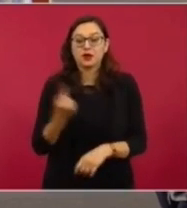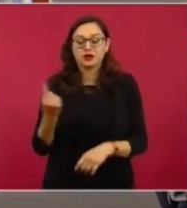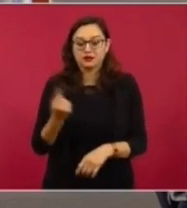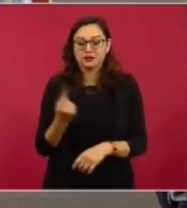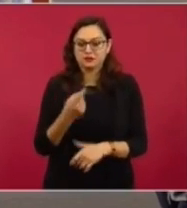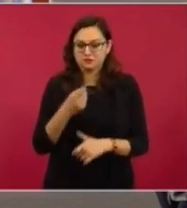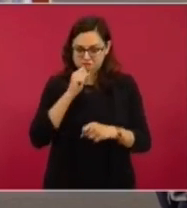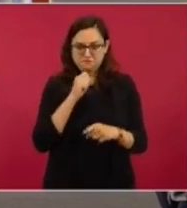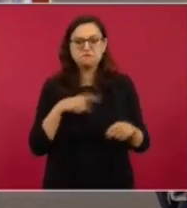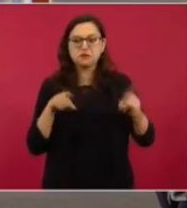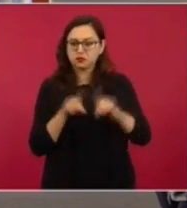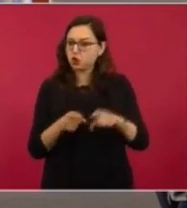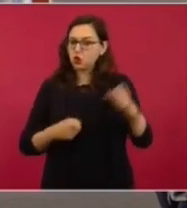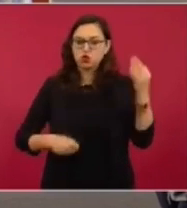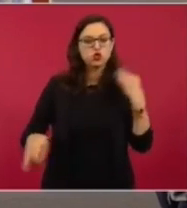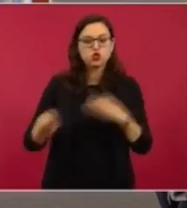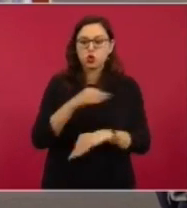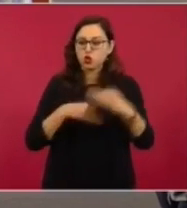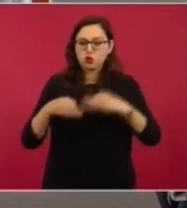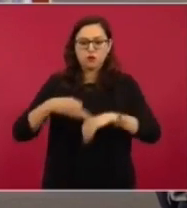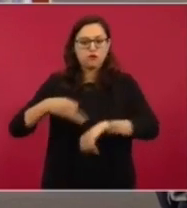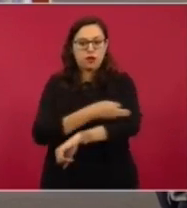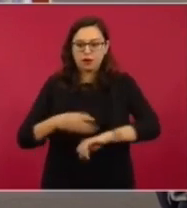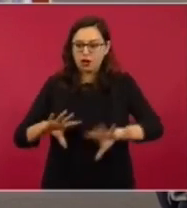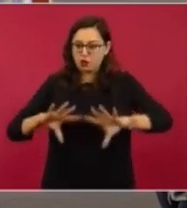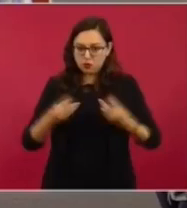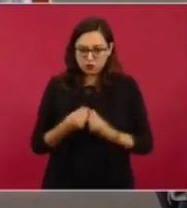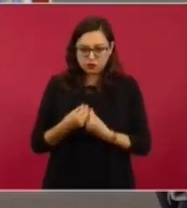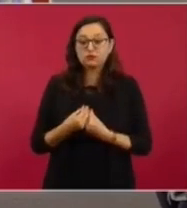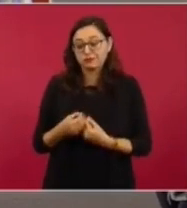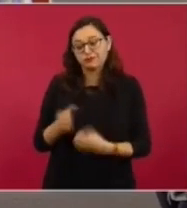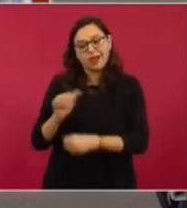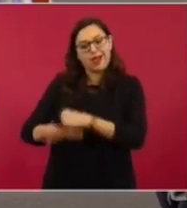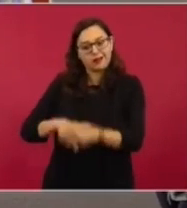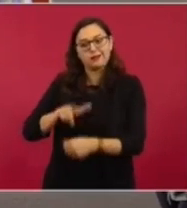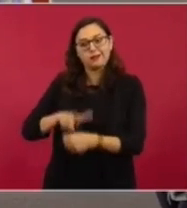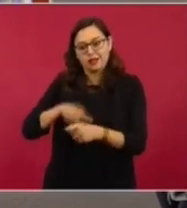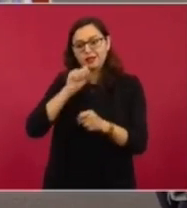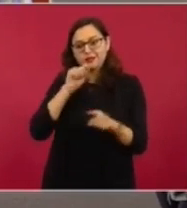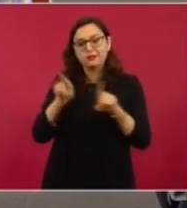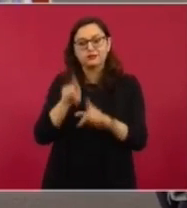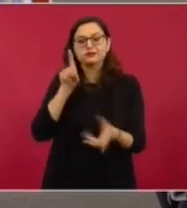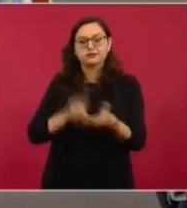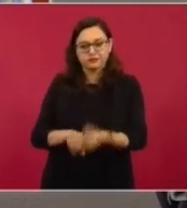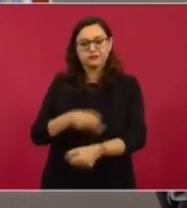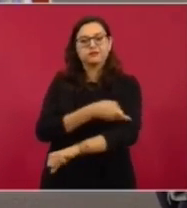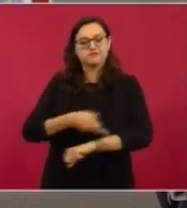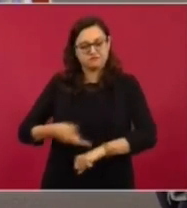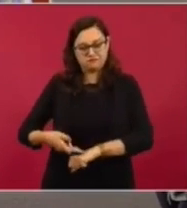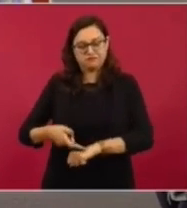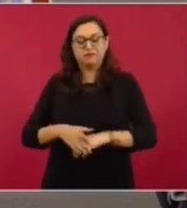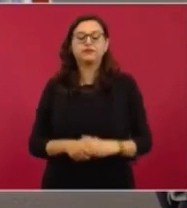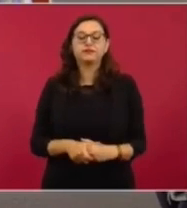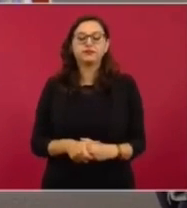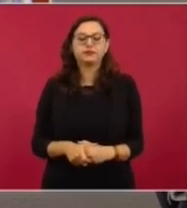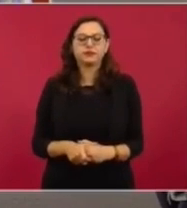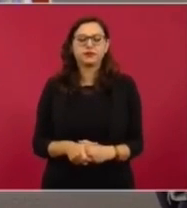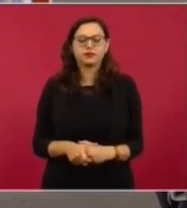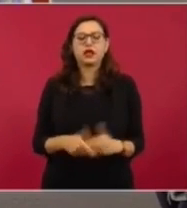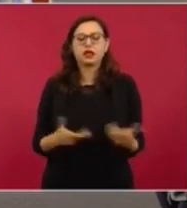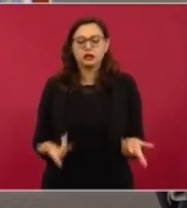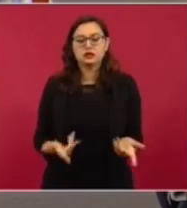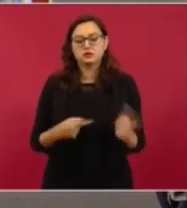presidente, garanticen que vengan las familias completas, y son parte de las familias. Bueno, llegaron sin novedad, tenemos algunas fotos